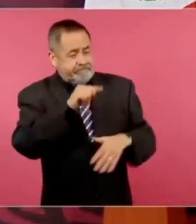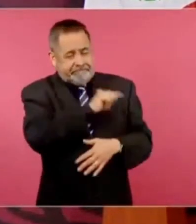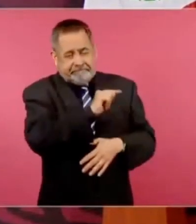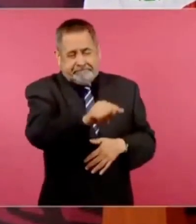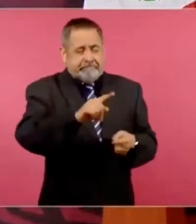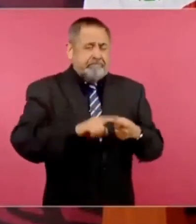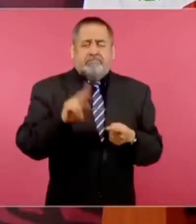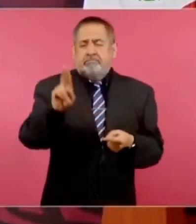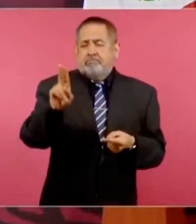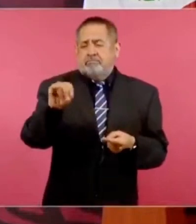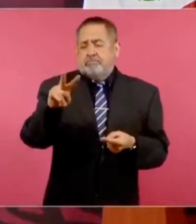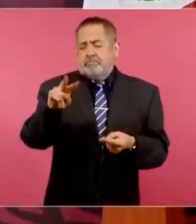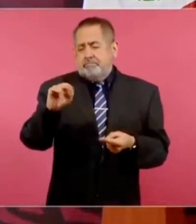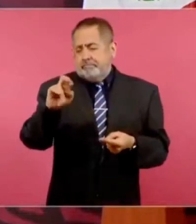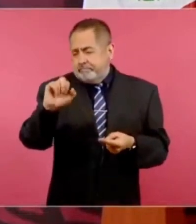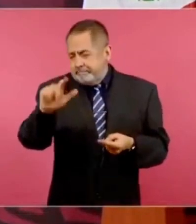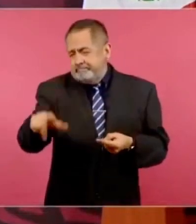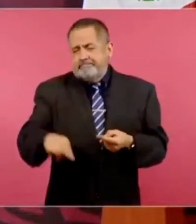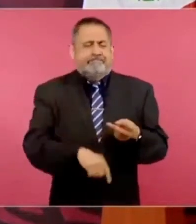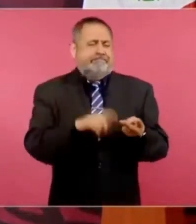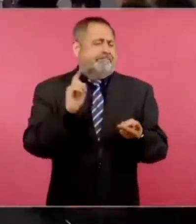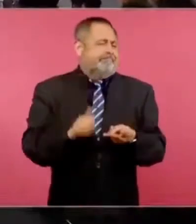el Universal